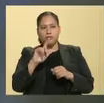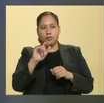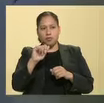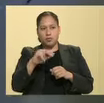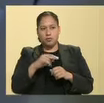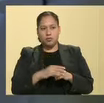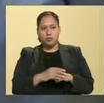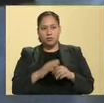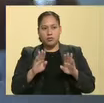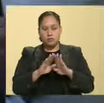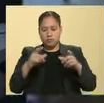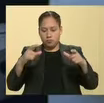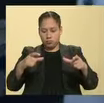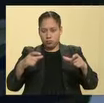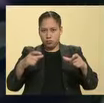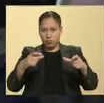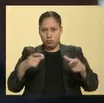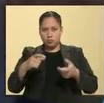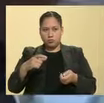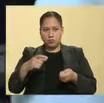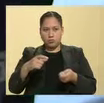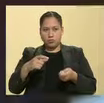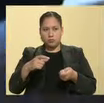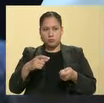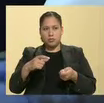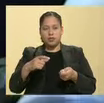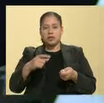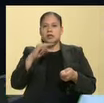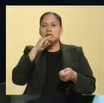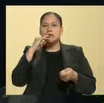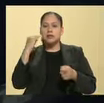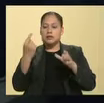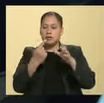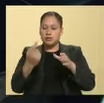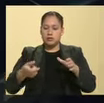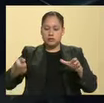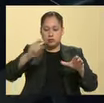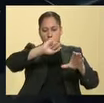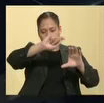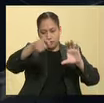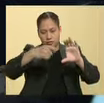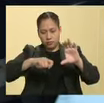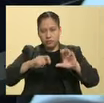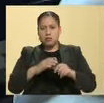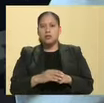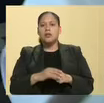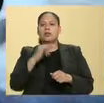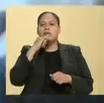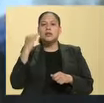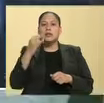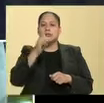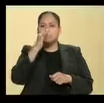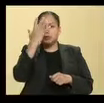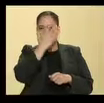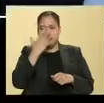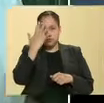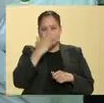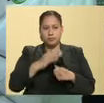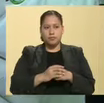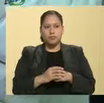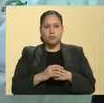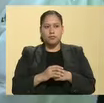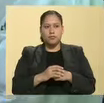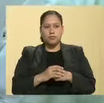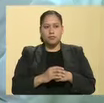Ah, se echa en el mole, perfecto. La salsa. Sí, en la salsa borracha, exactamente. Se van